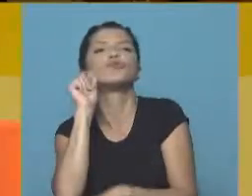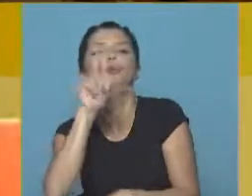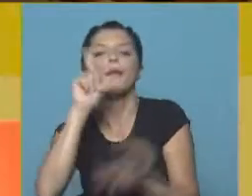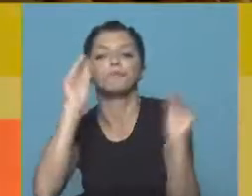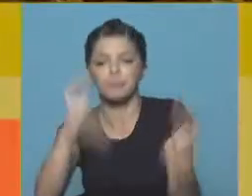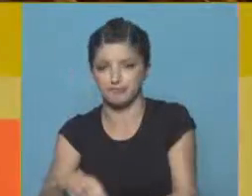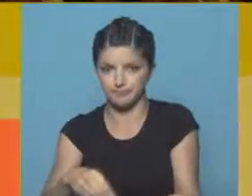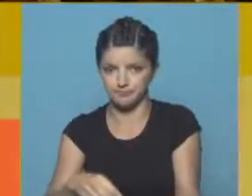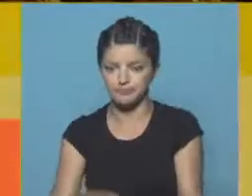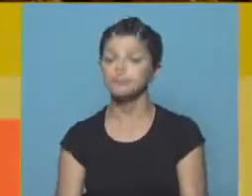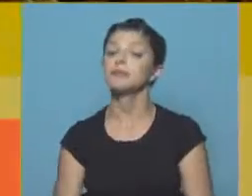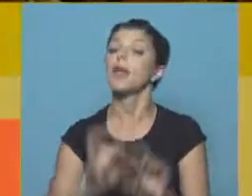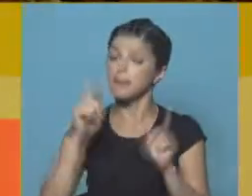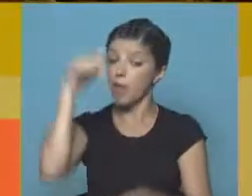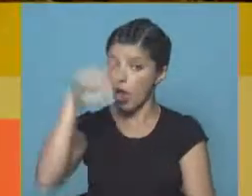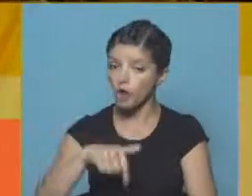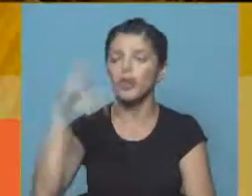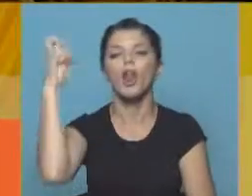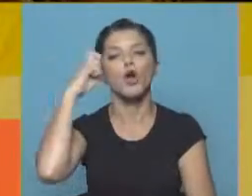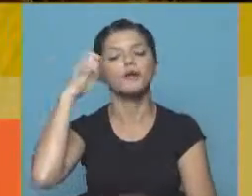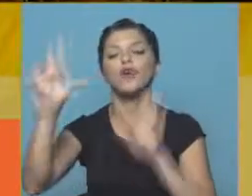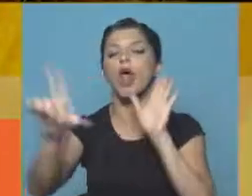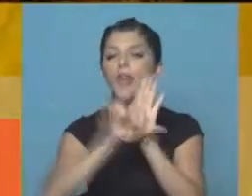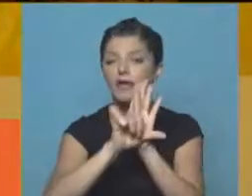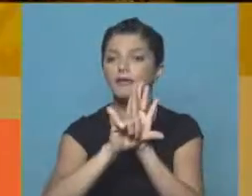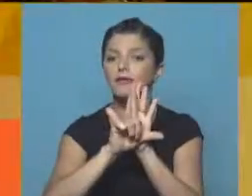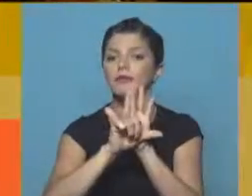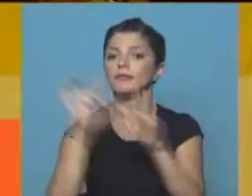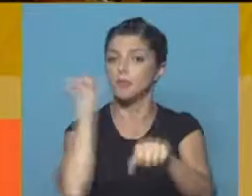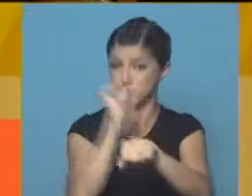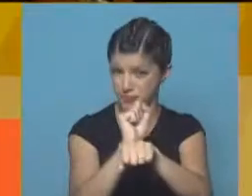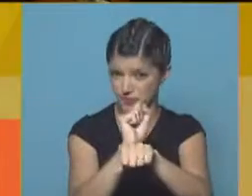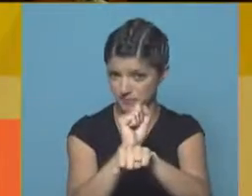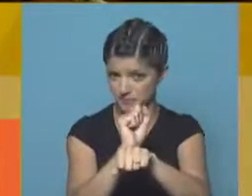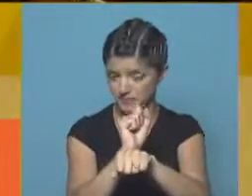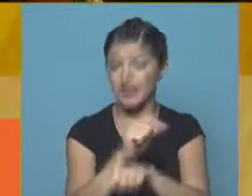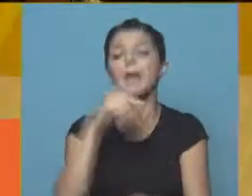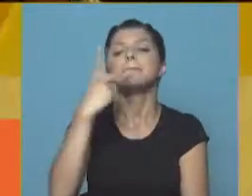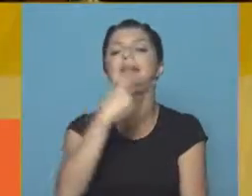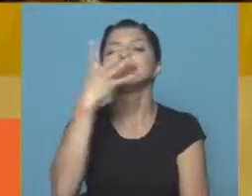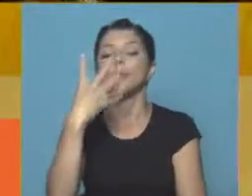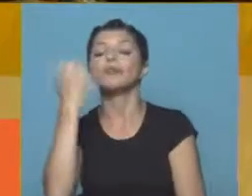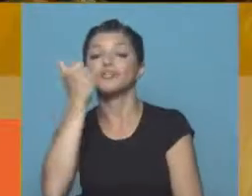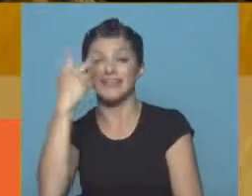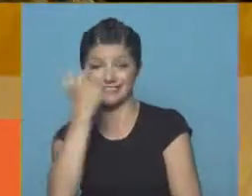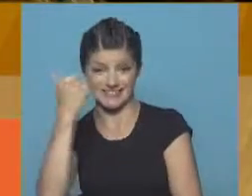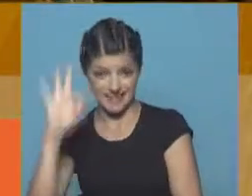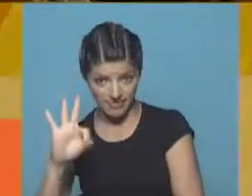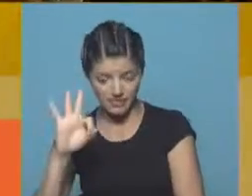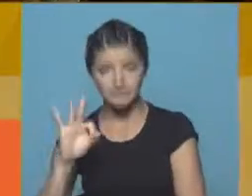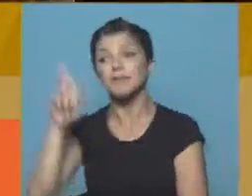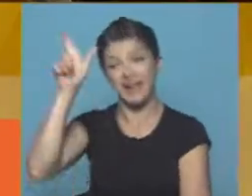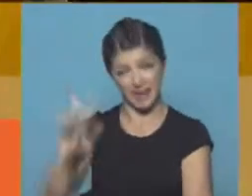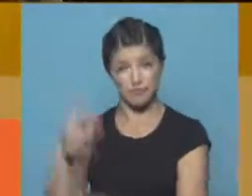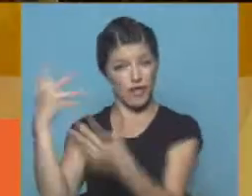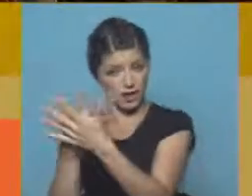el Congreso además se está discutiendo la ley de ejecución penitenciaria, que es la 24660, que prevé esta participación de las víctimas en la